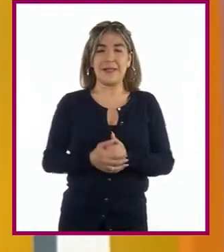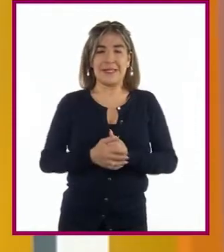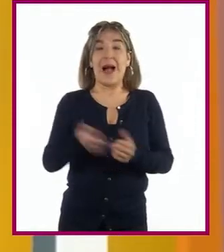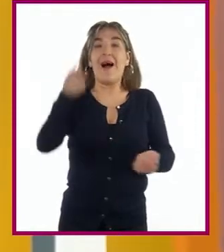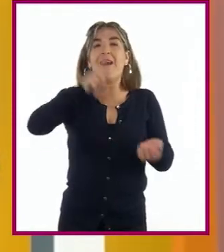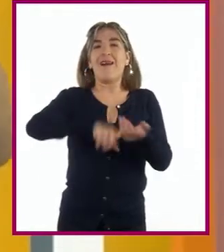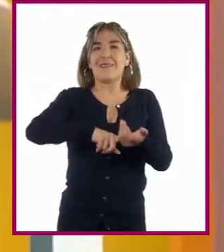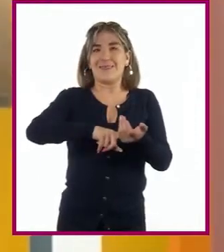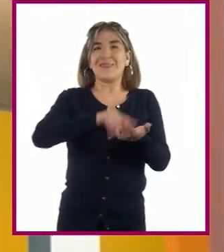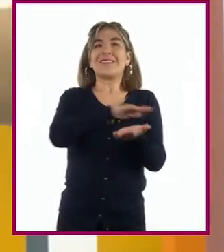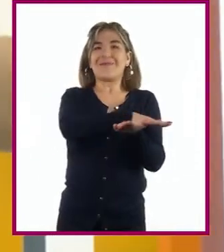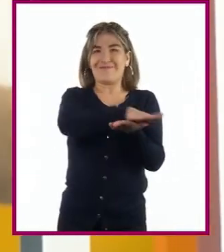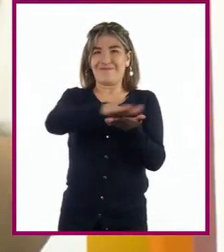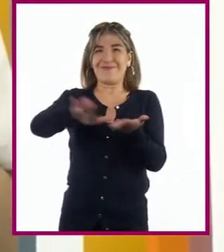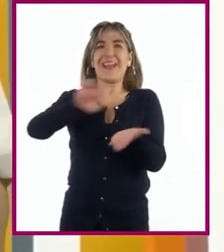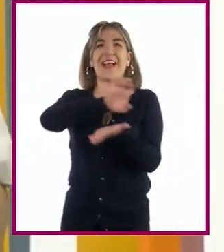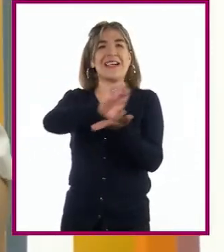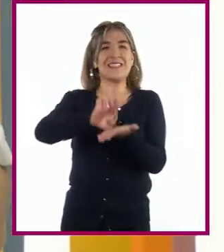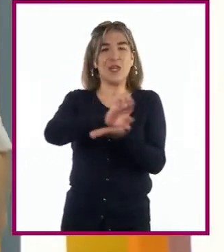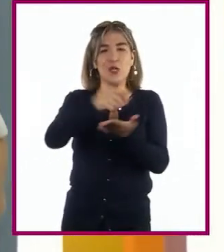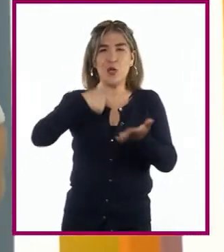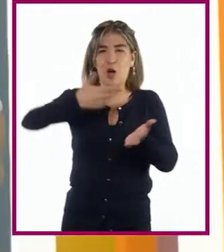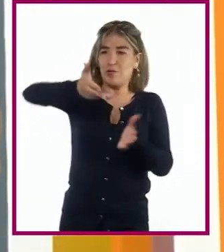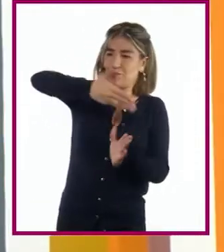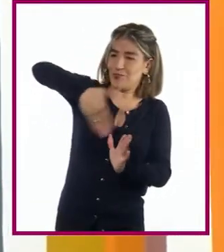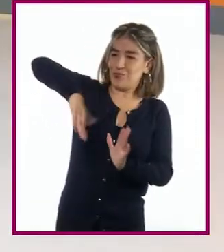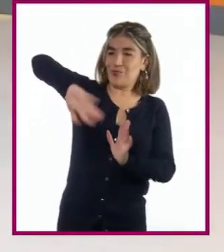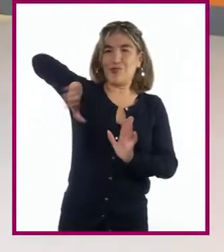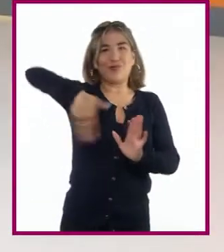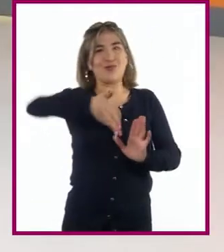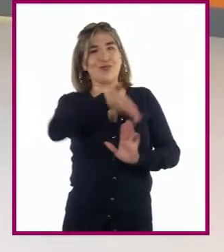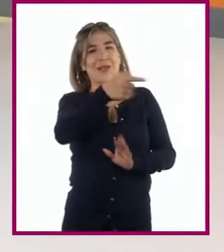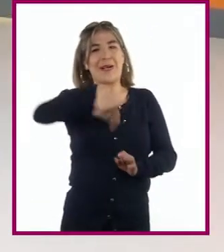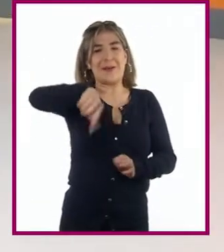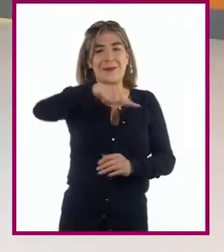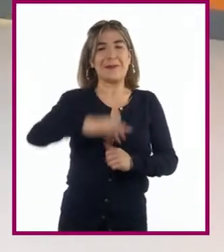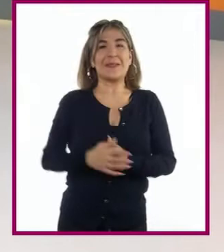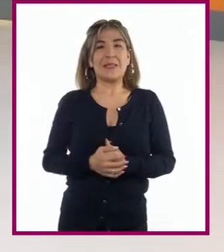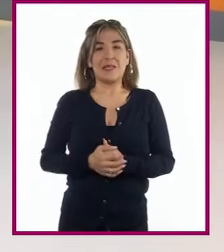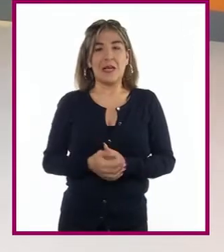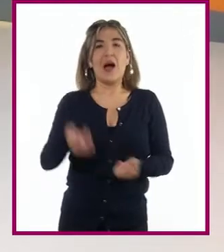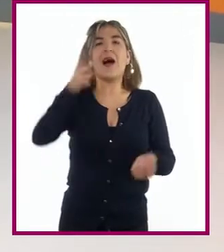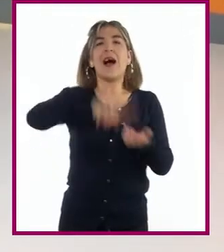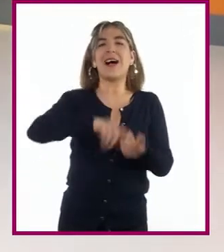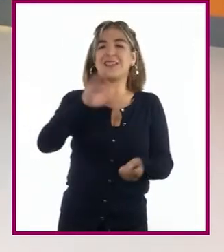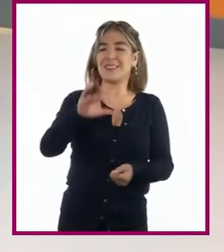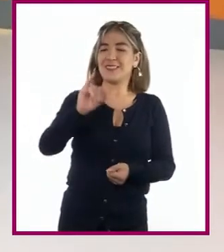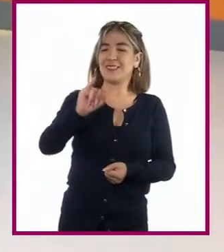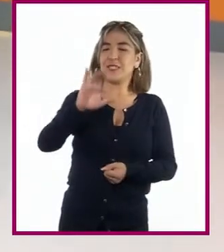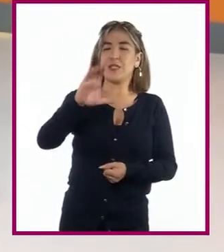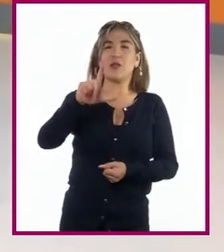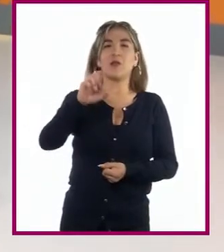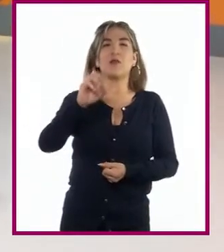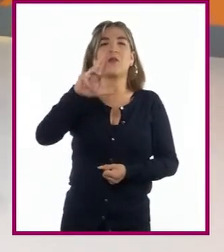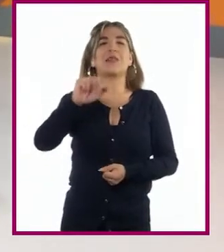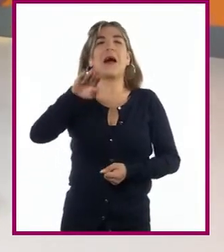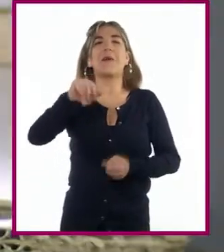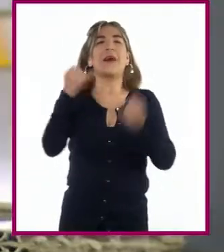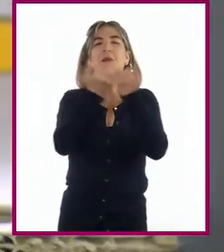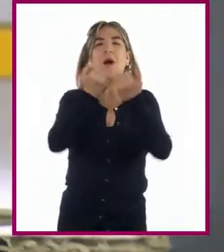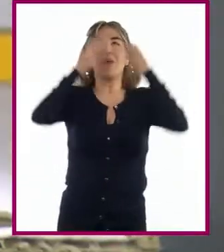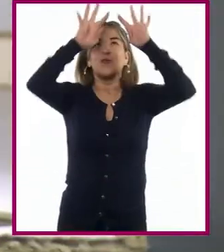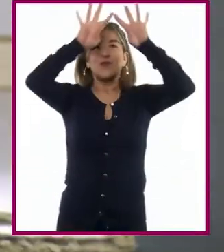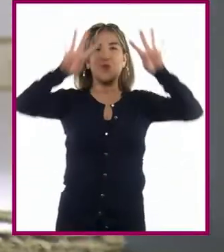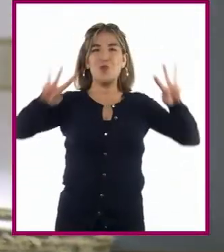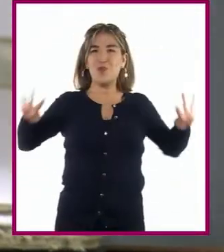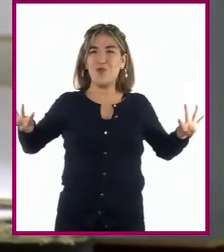escenario. Borré la caja por dentro, ¿ve? Le puse un ciclorama. El ciclorama es como un telón,